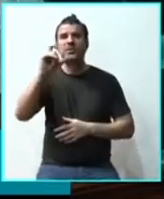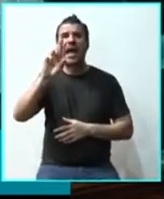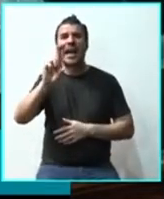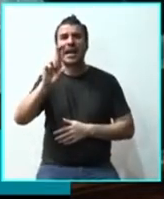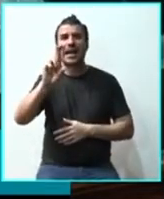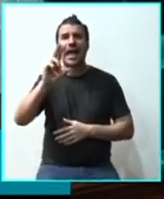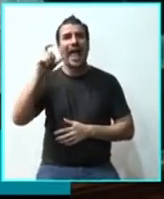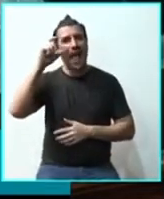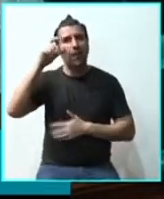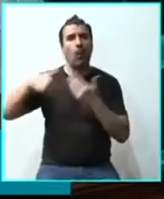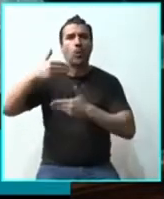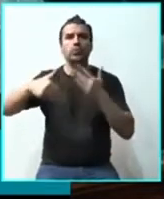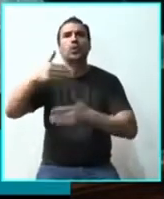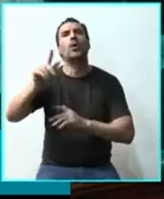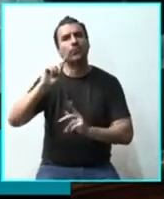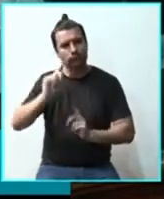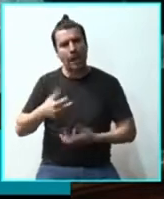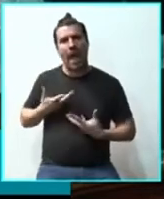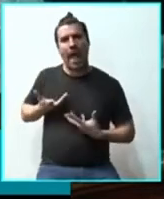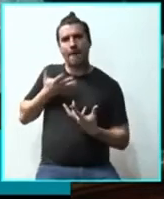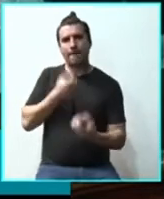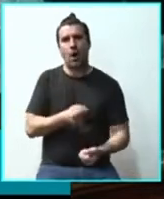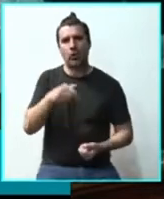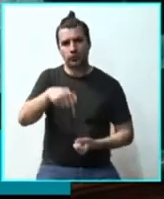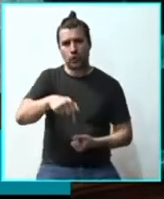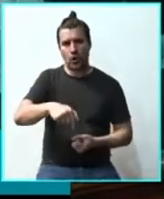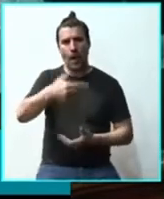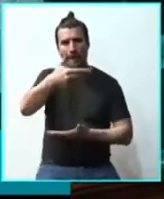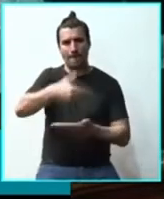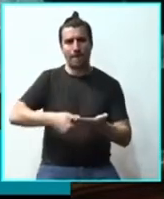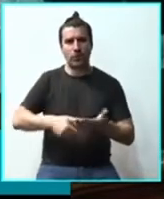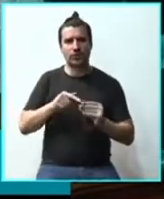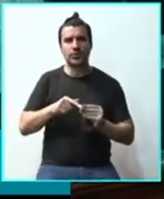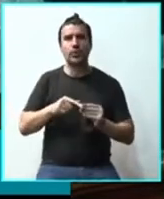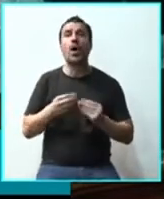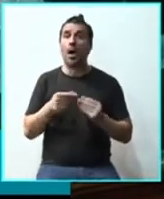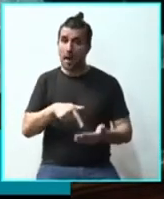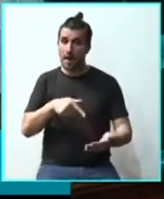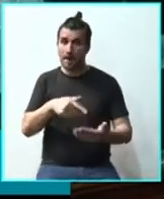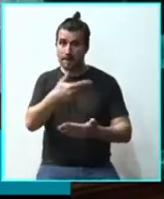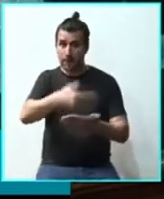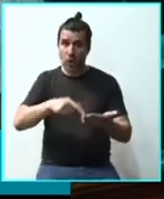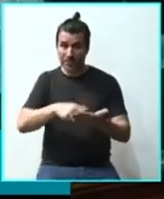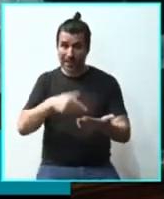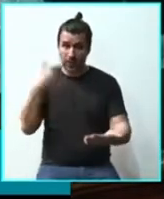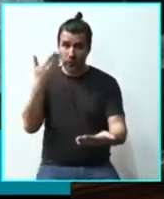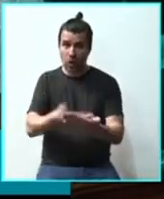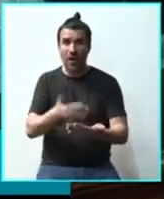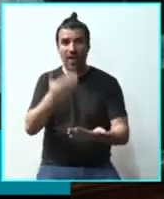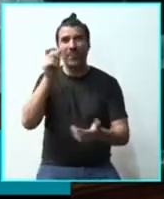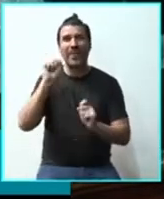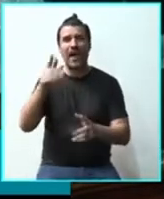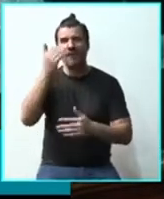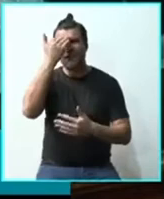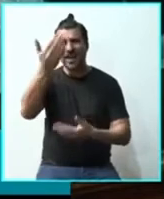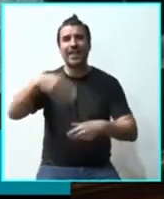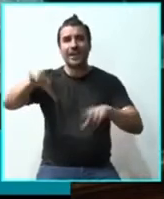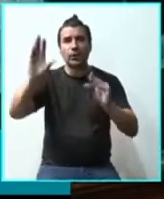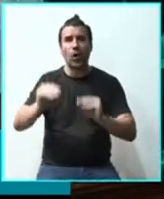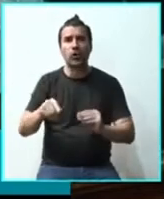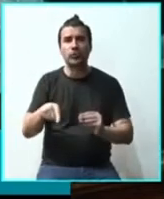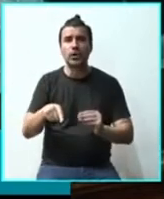consideramos que el proyecto presentado por el Frente de Todos, si bien es imperfecto, es mejor que lo que hay, porque hemos